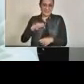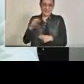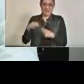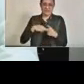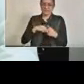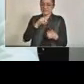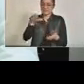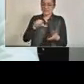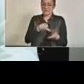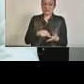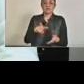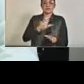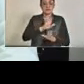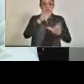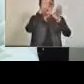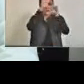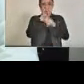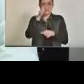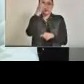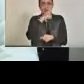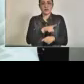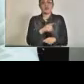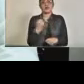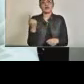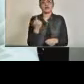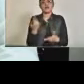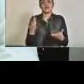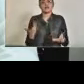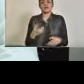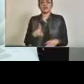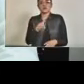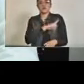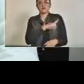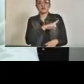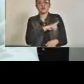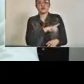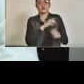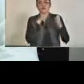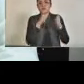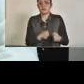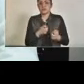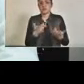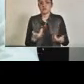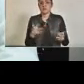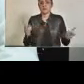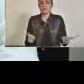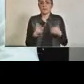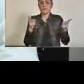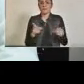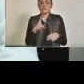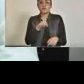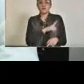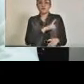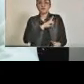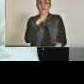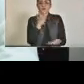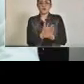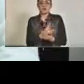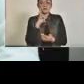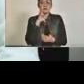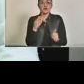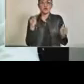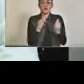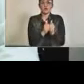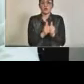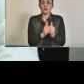Ya hay un acuerdo para que prácticamente solo se mantengan vendiendo productos que tienen que ver